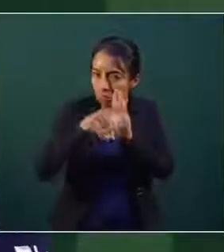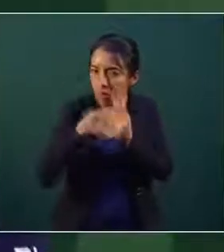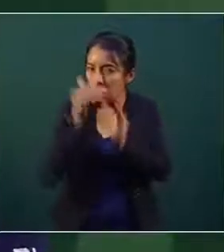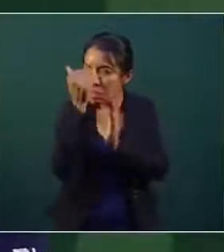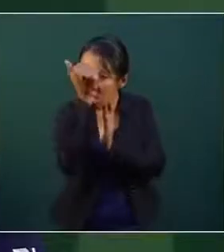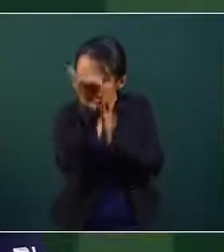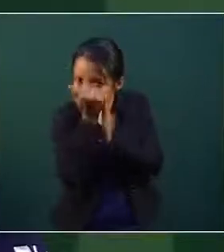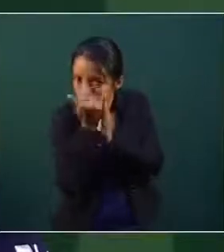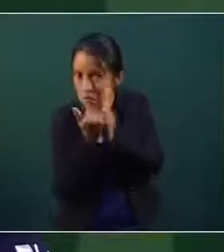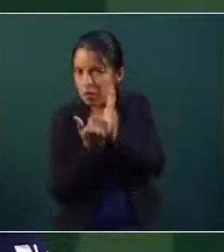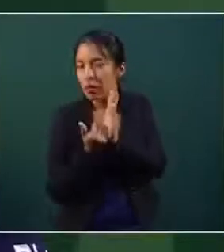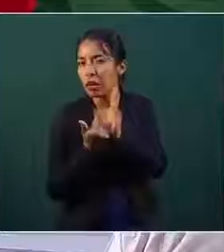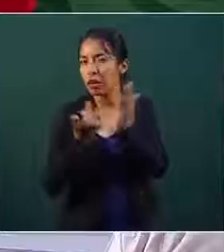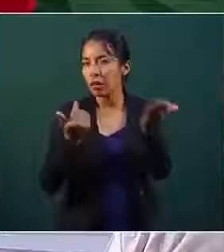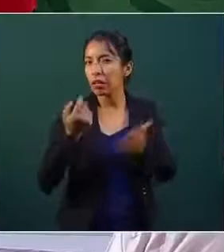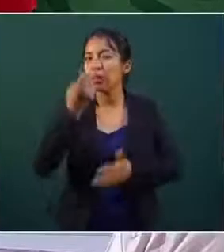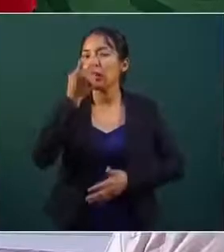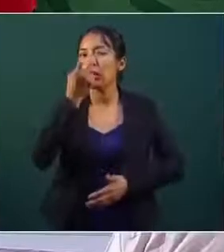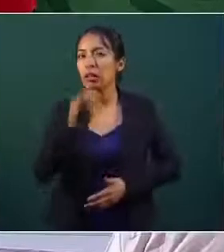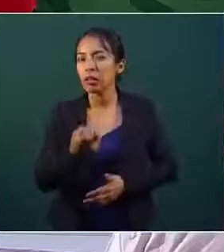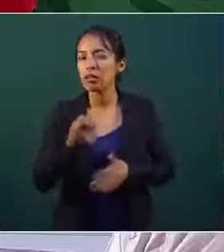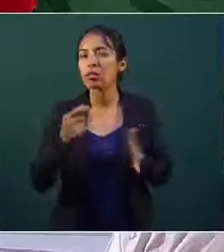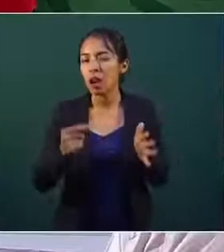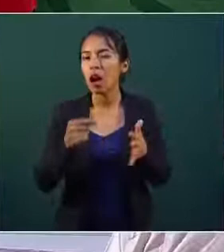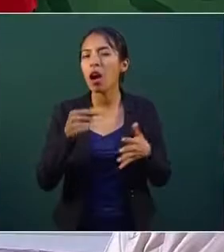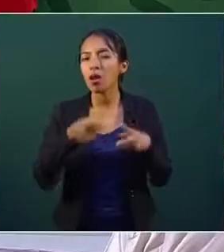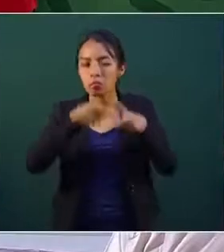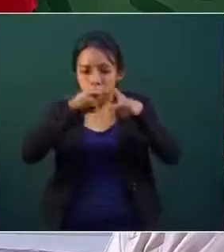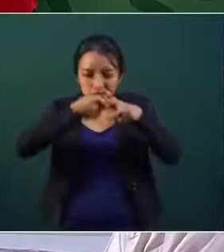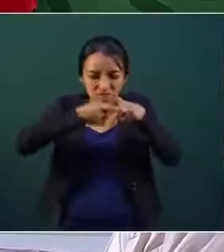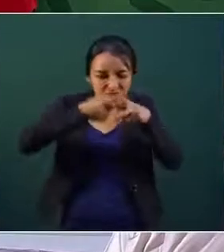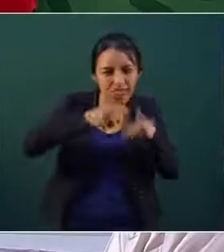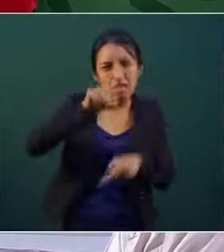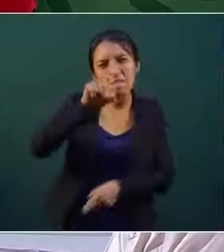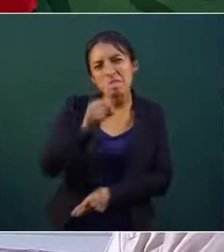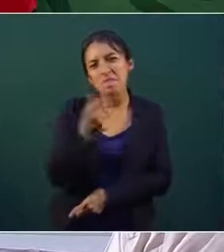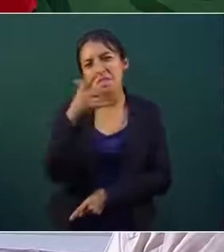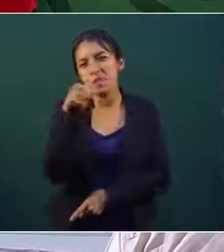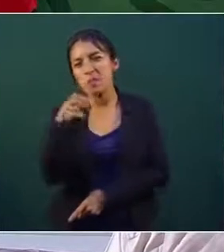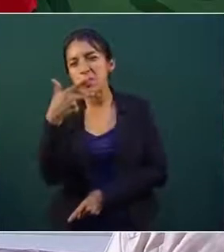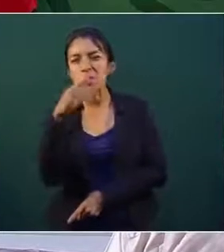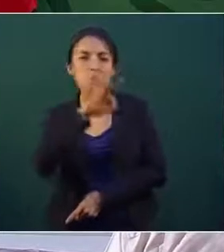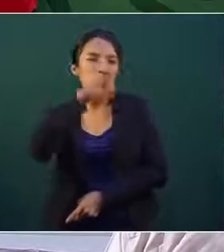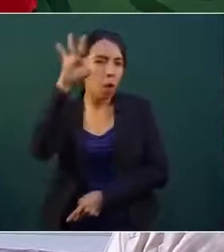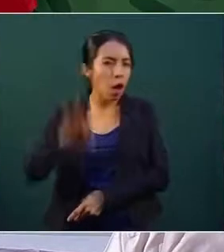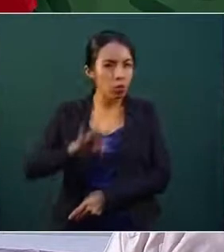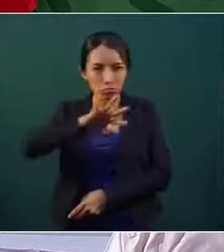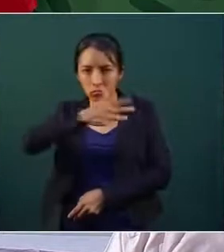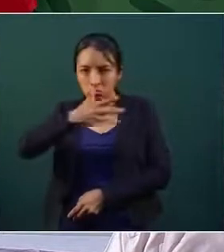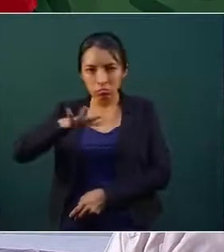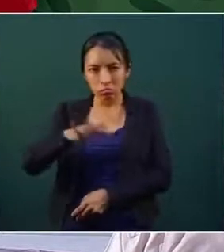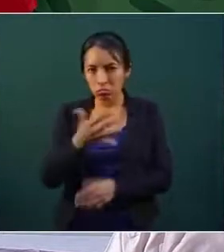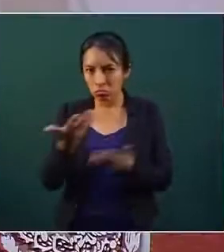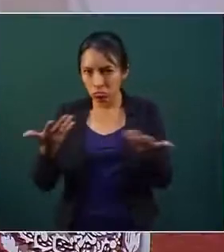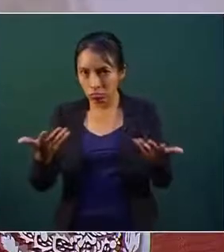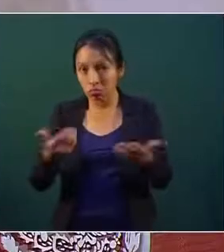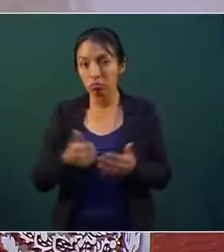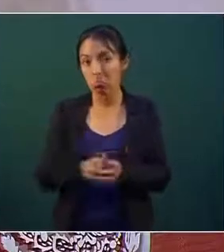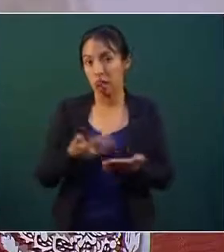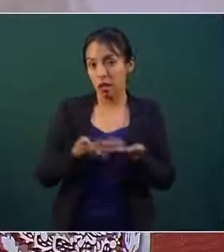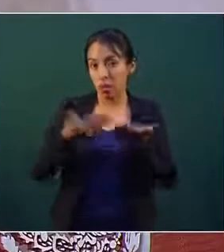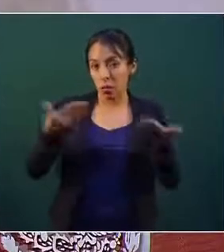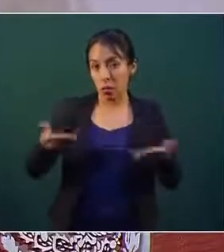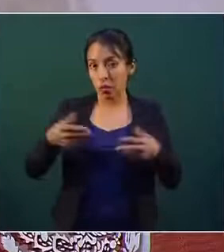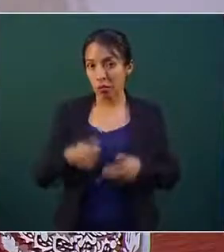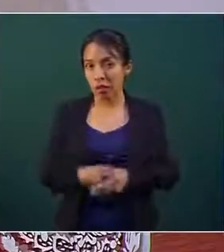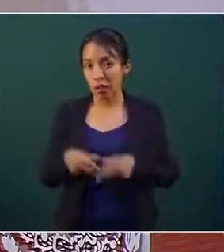esta disminución la podemos contabilizar en un 25.8%. En lo que se refiere a